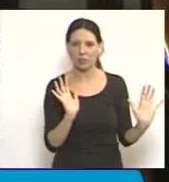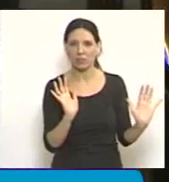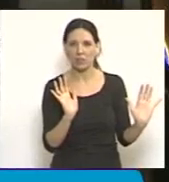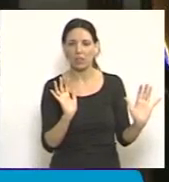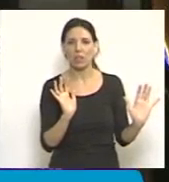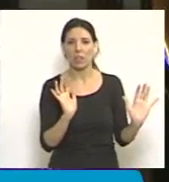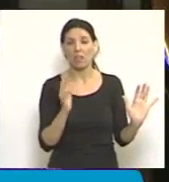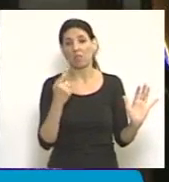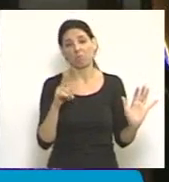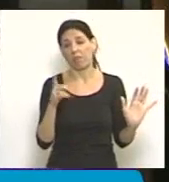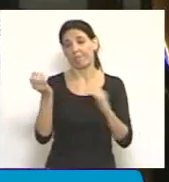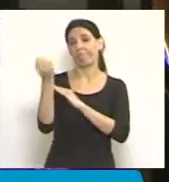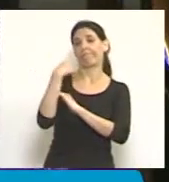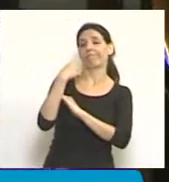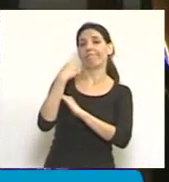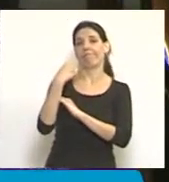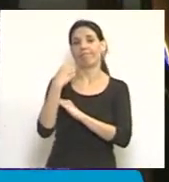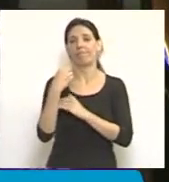advirtiendo